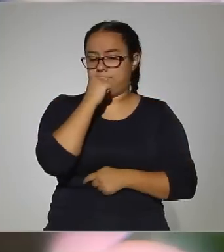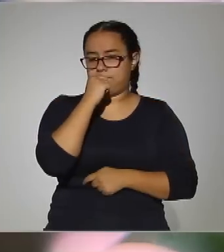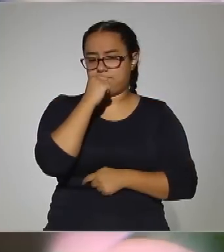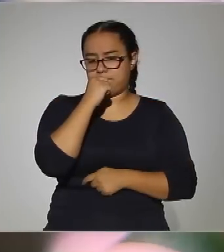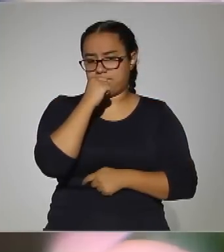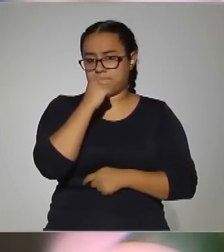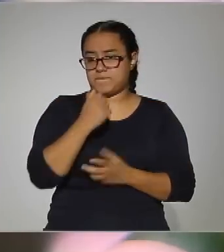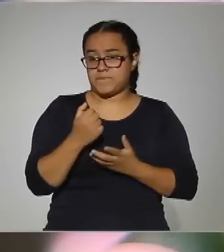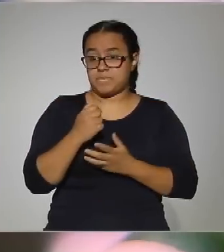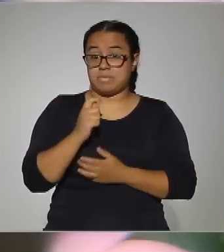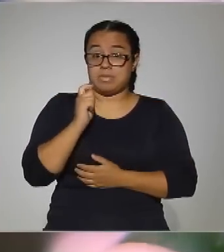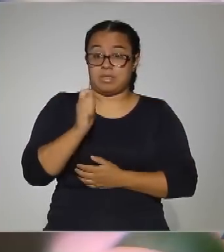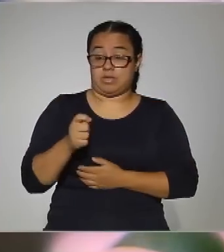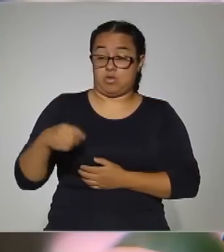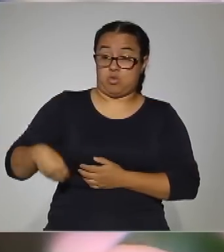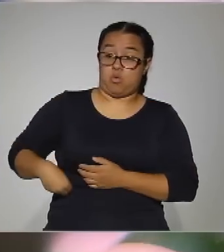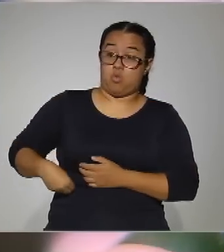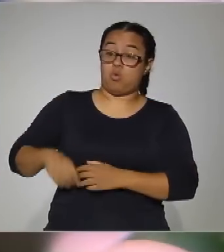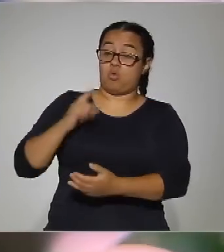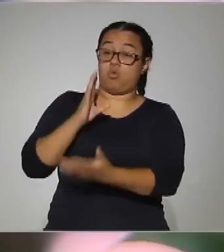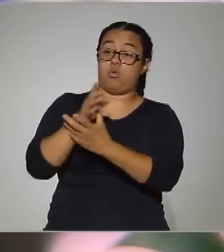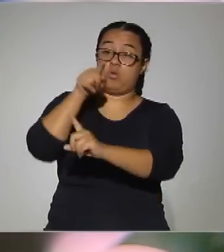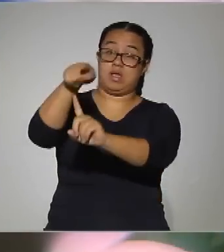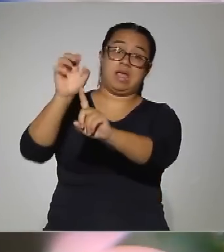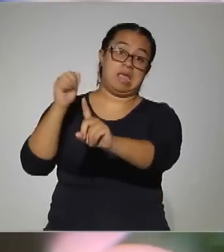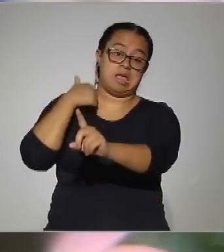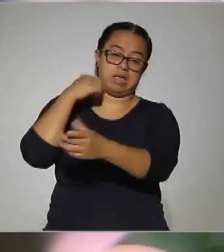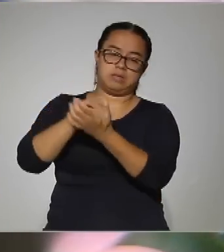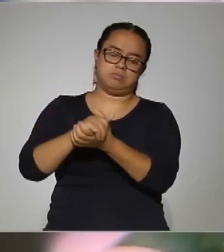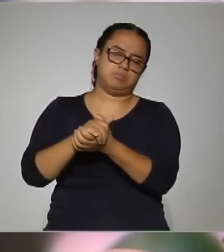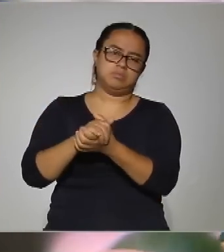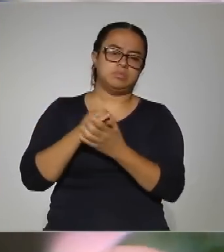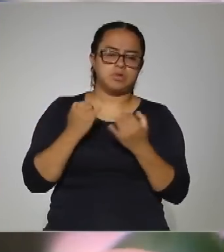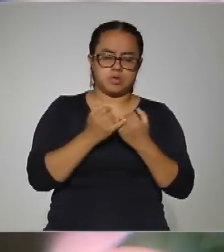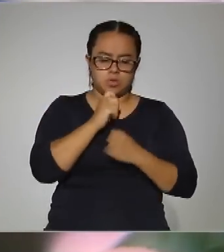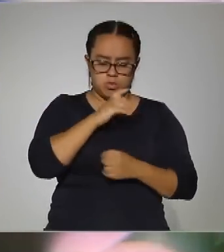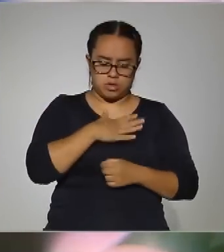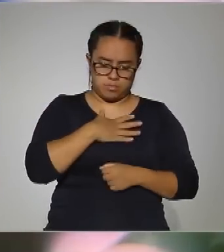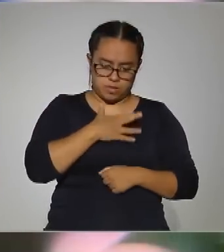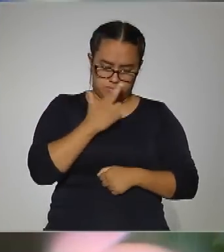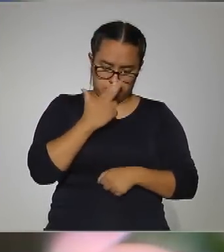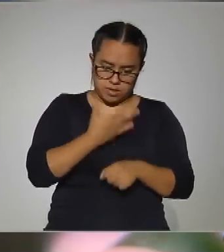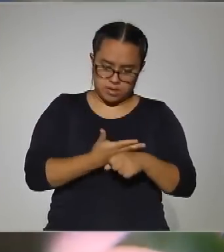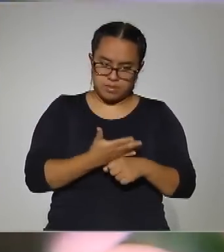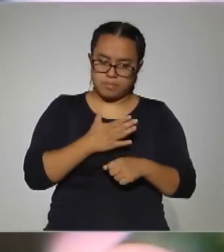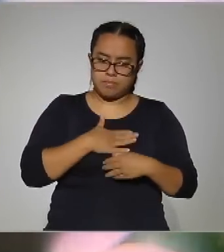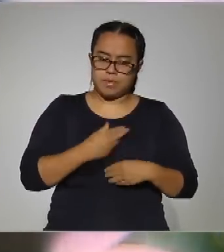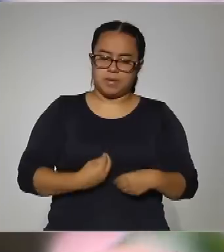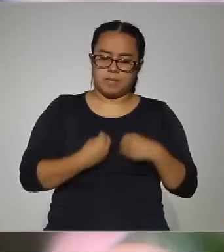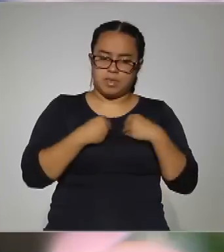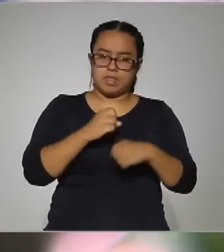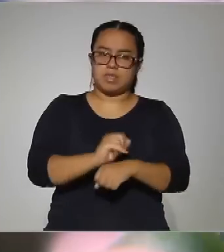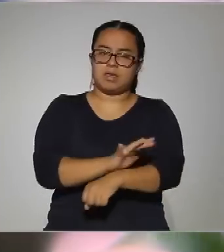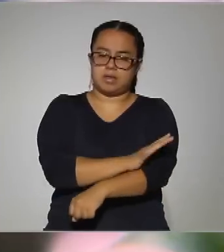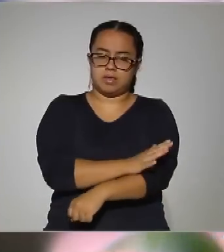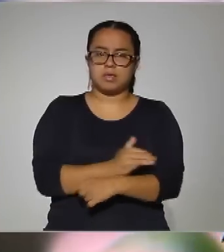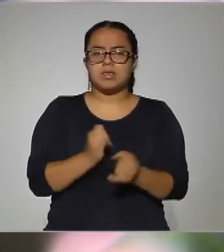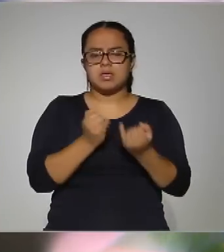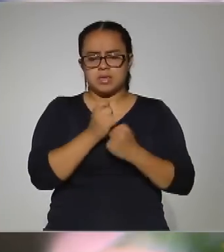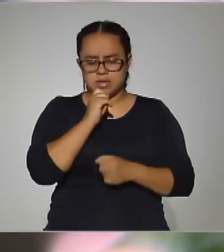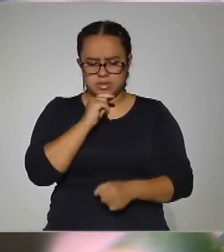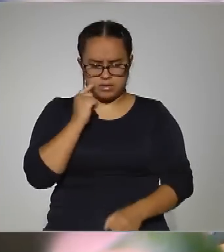que pues no toda la culpa era de la pareja, que yo era responsable de mi daño emocional. Y también me di cuenta, ¿no? O